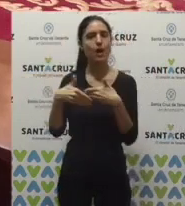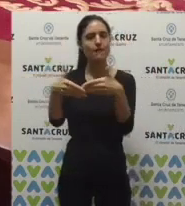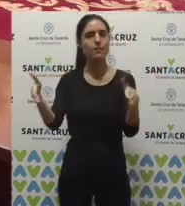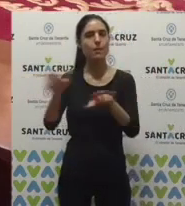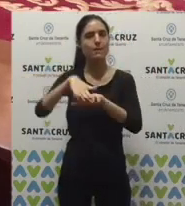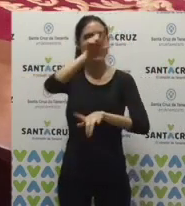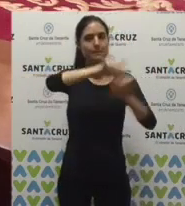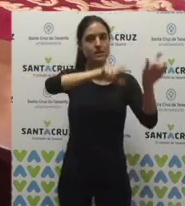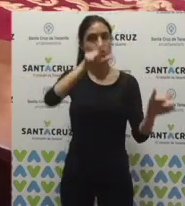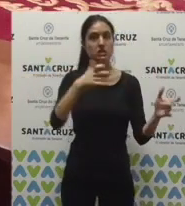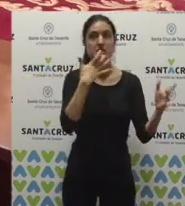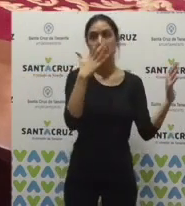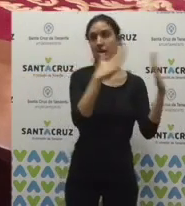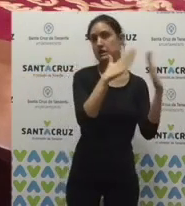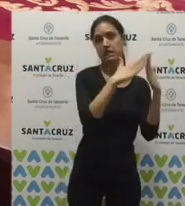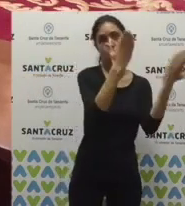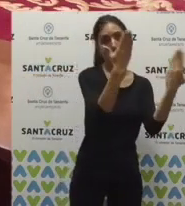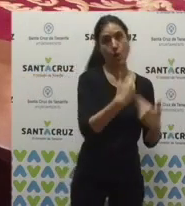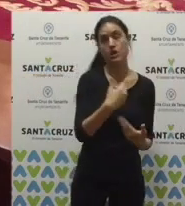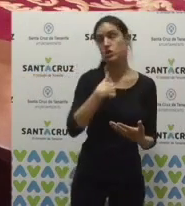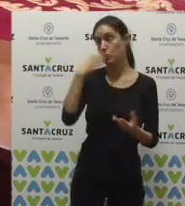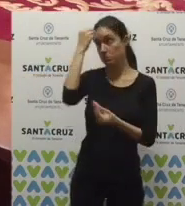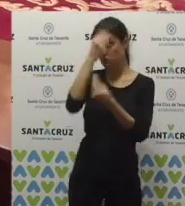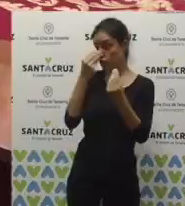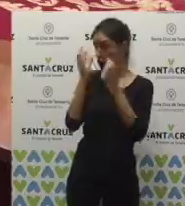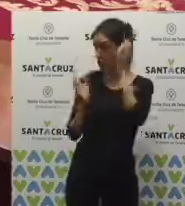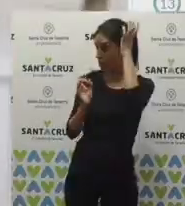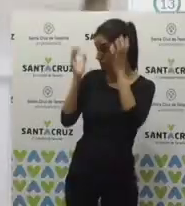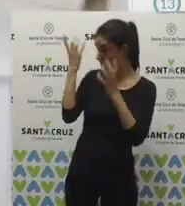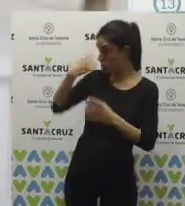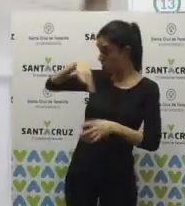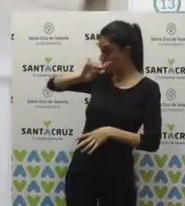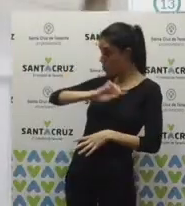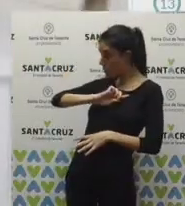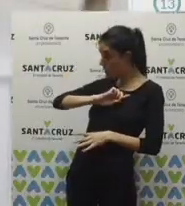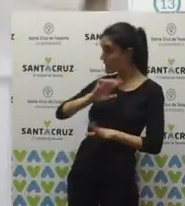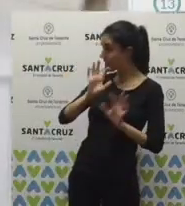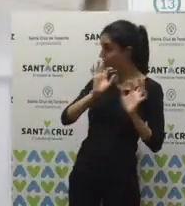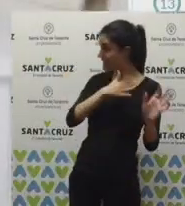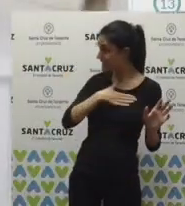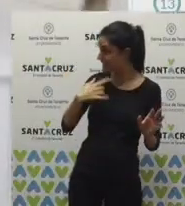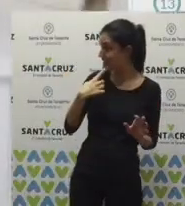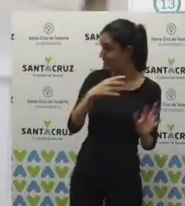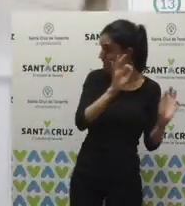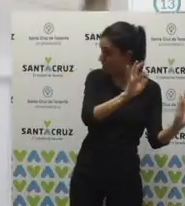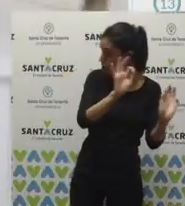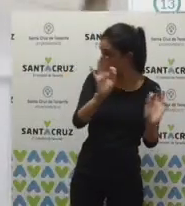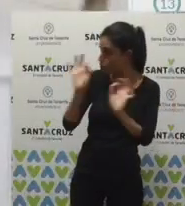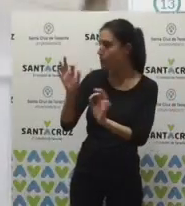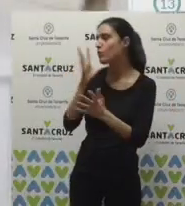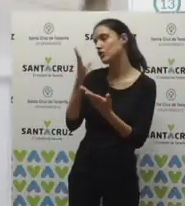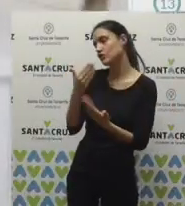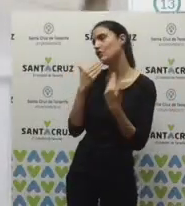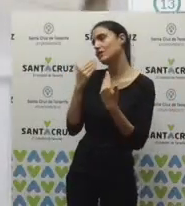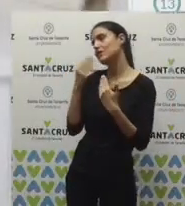que nuestras ocurrencias e improvisaciones son esas le agradezco de verdad las felicitaciones